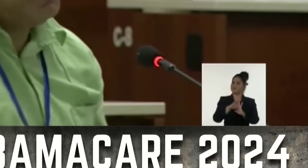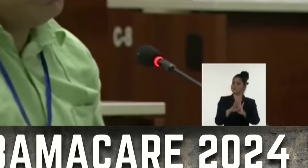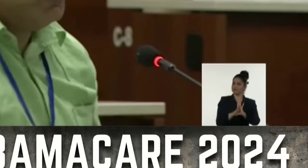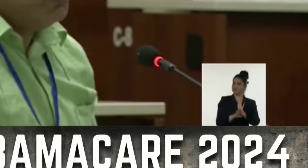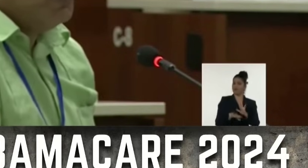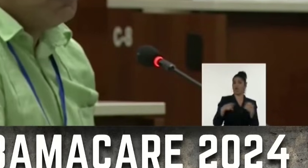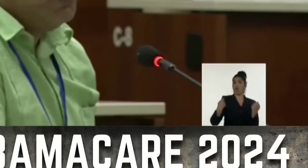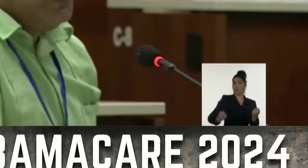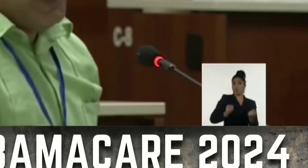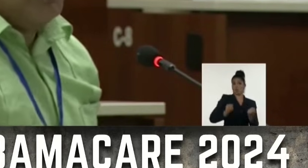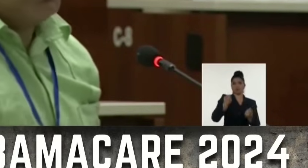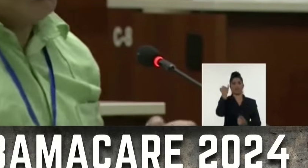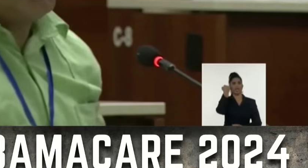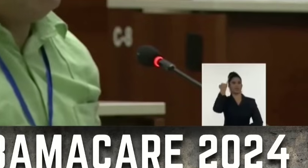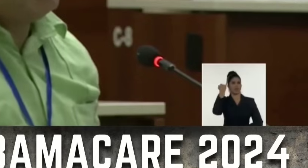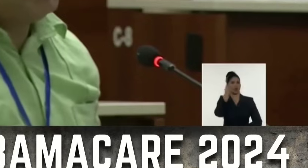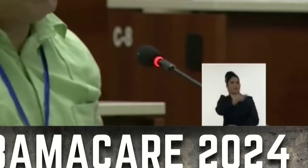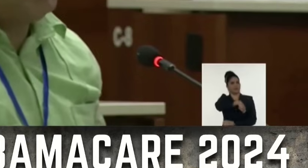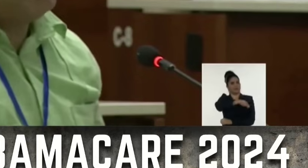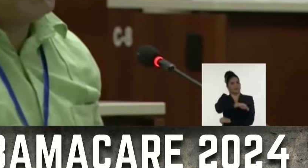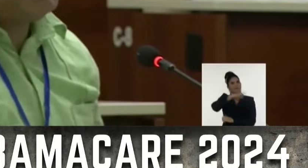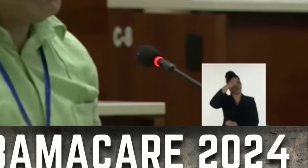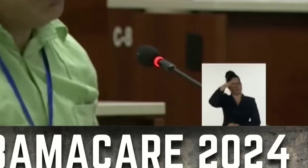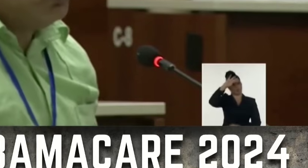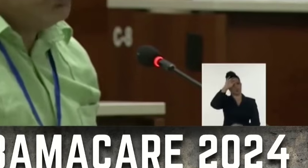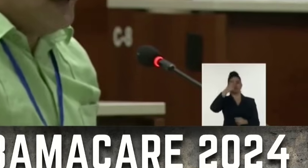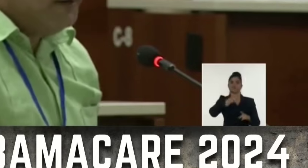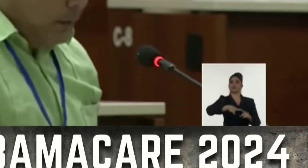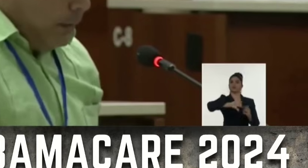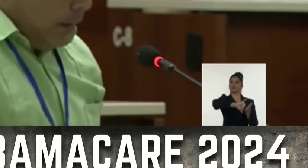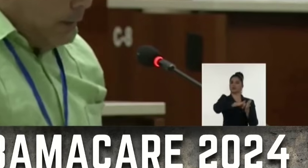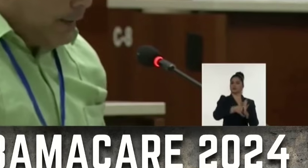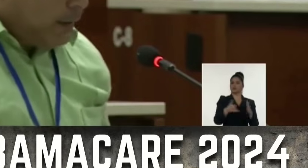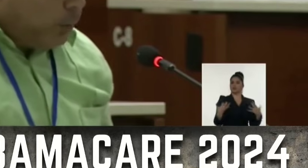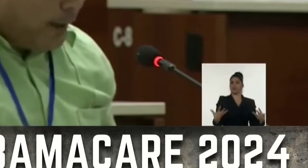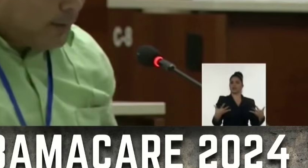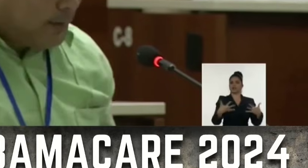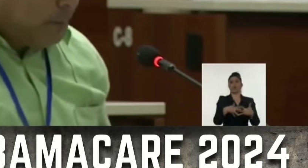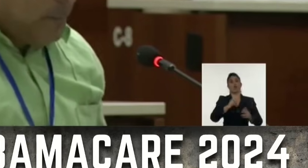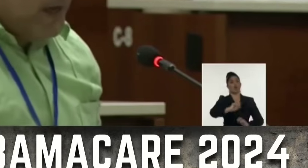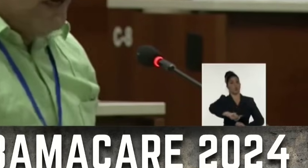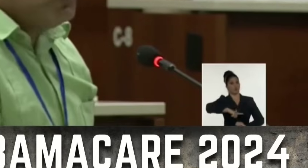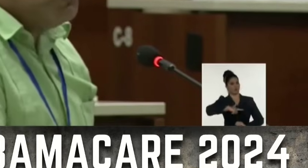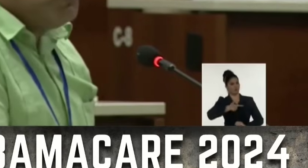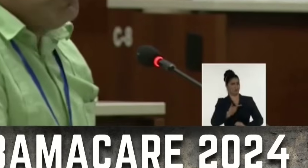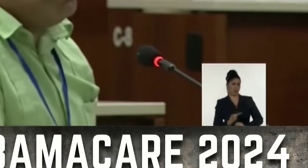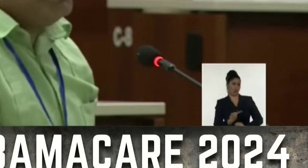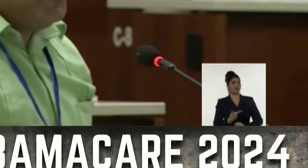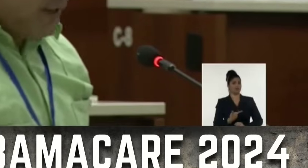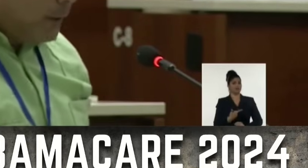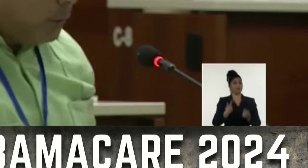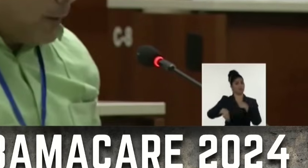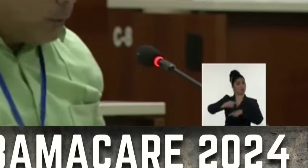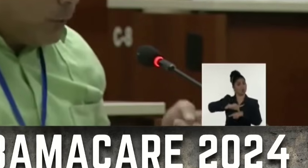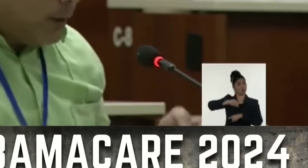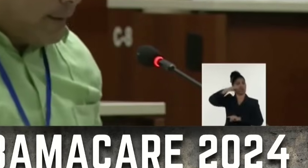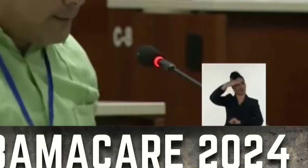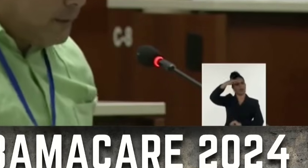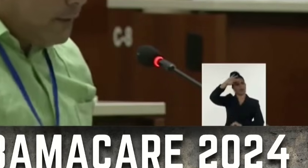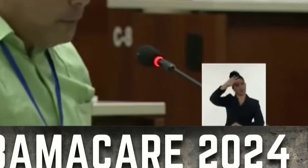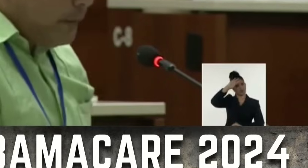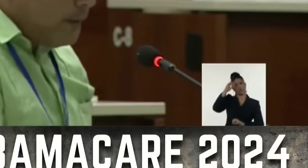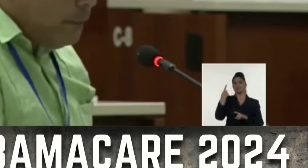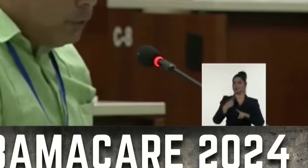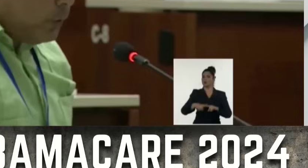la lucha ideológica del pueblo cubano hay otro proyecto que tiene que ver con la guerra cultural que se nos hace hay otro proyecto que tiene que ver con la